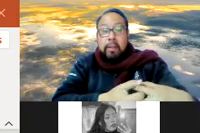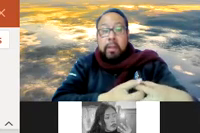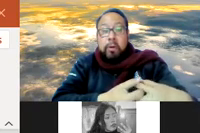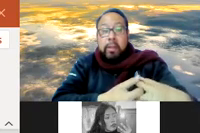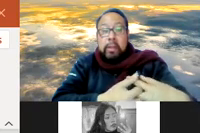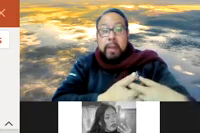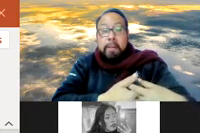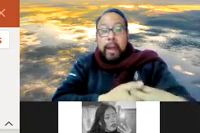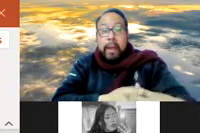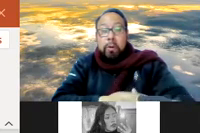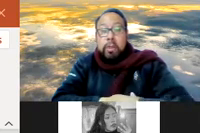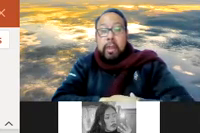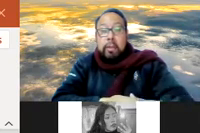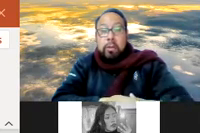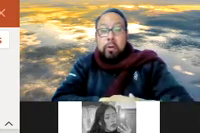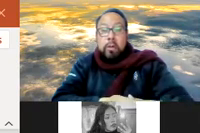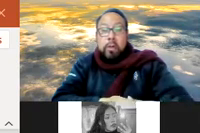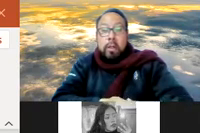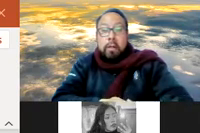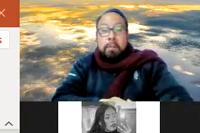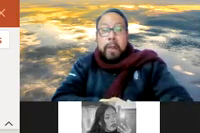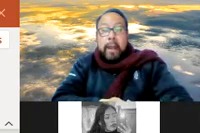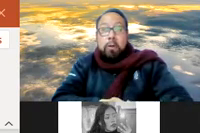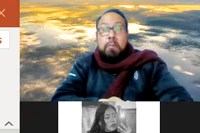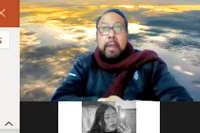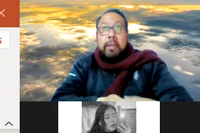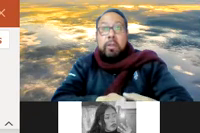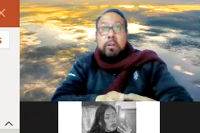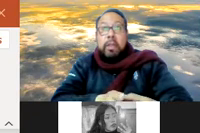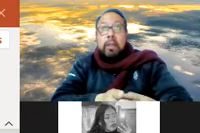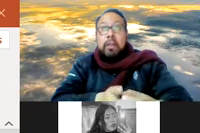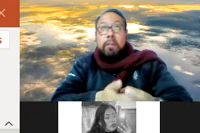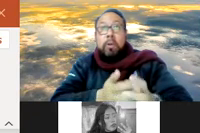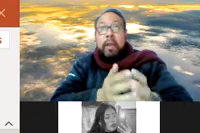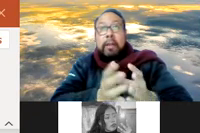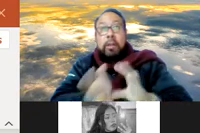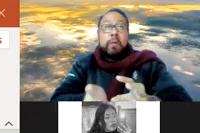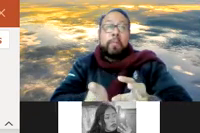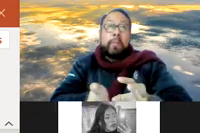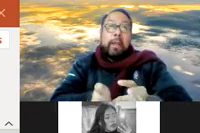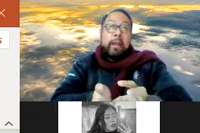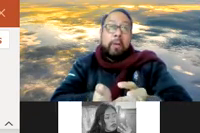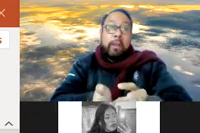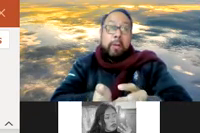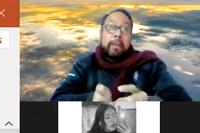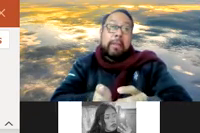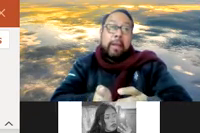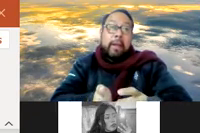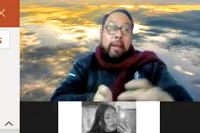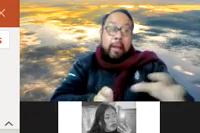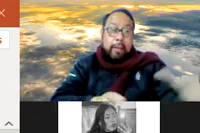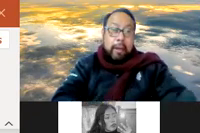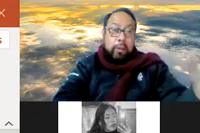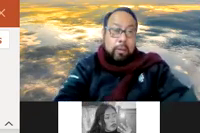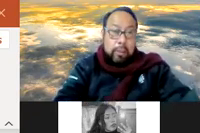ámbito académico y preparar un texto para un medio de divulgación. Les